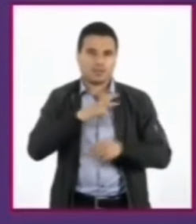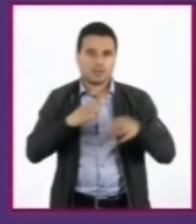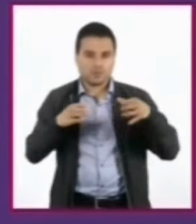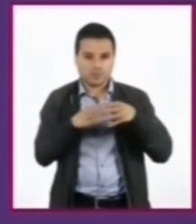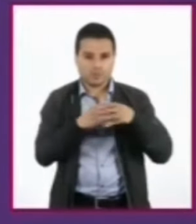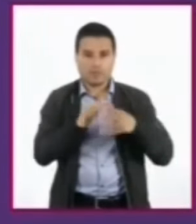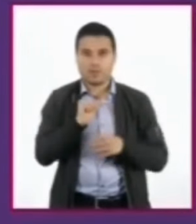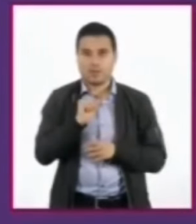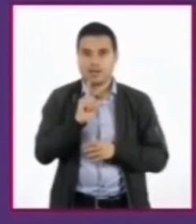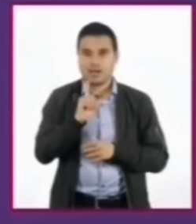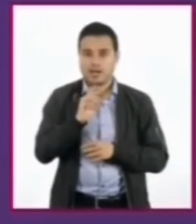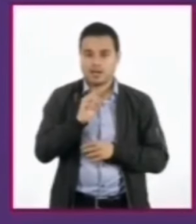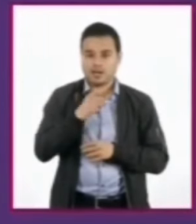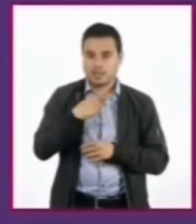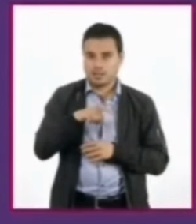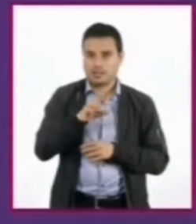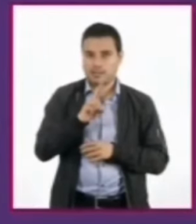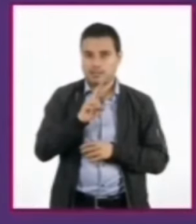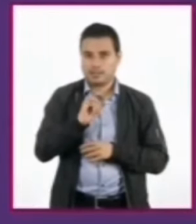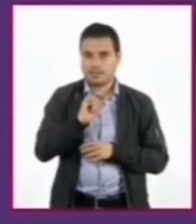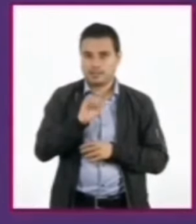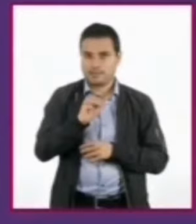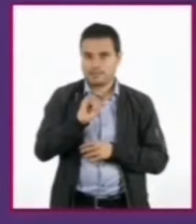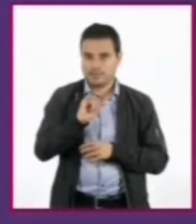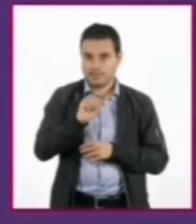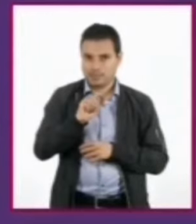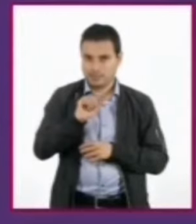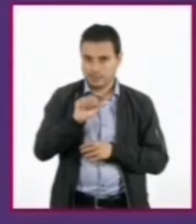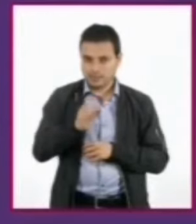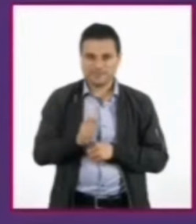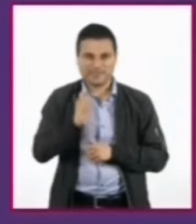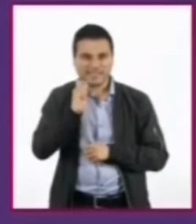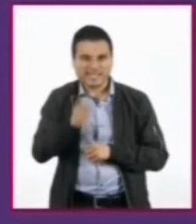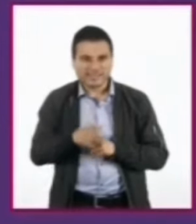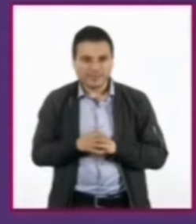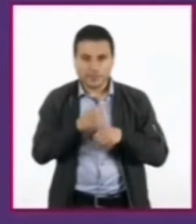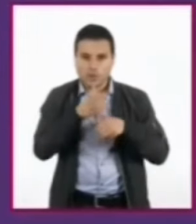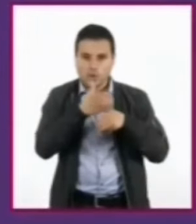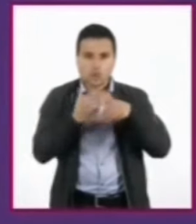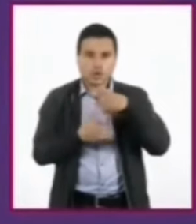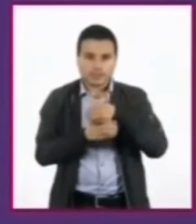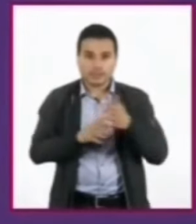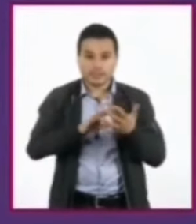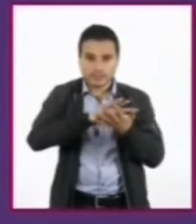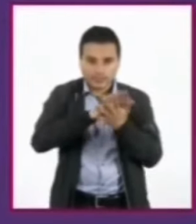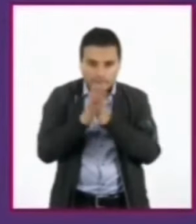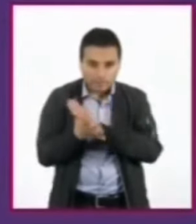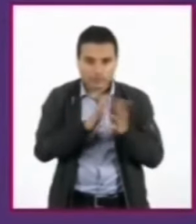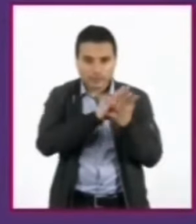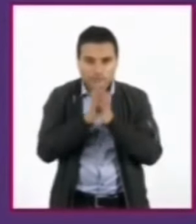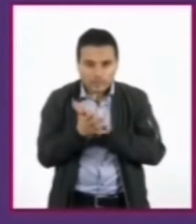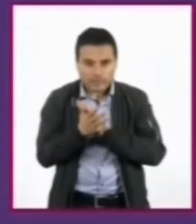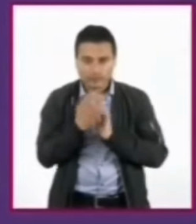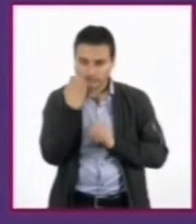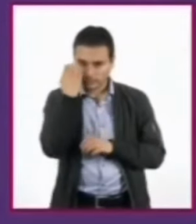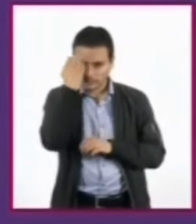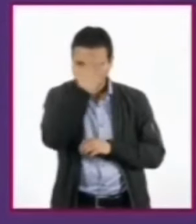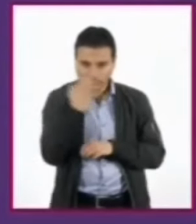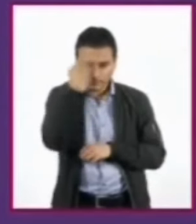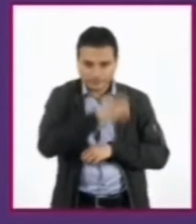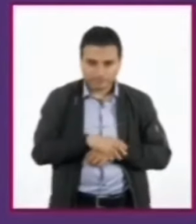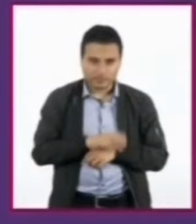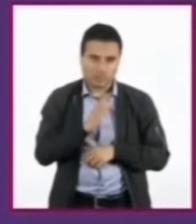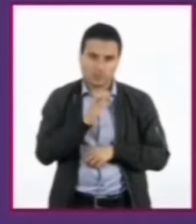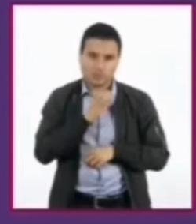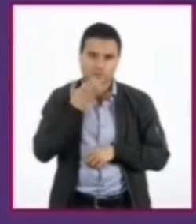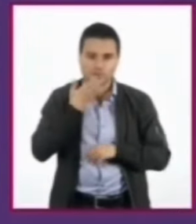alquimia. Los alquimistas estudiaron la transformación de muchos materiales, a través de experimentos y técnicas de